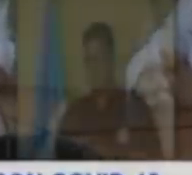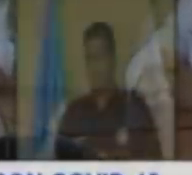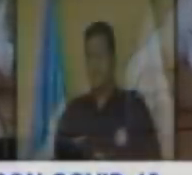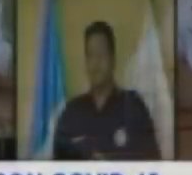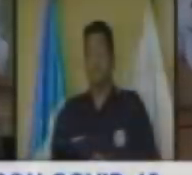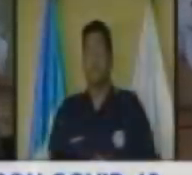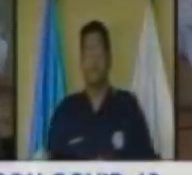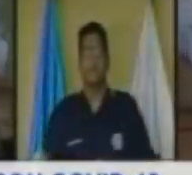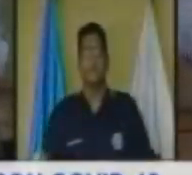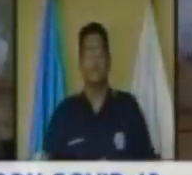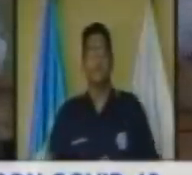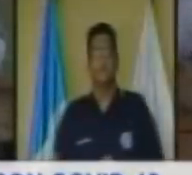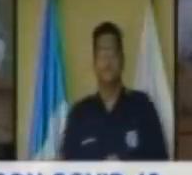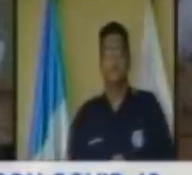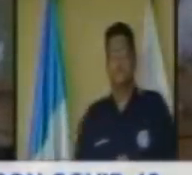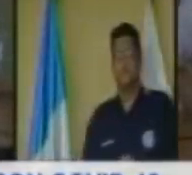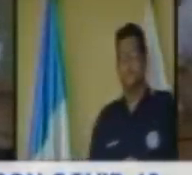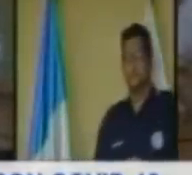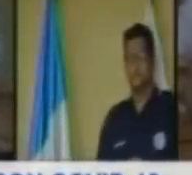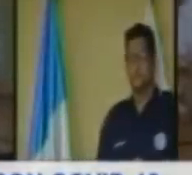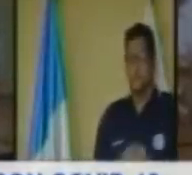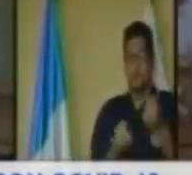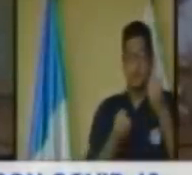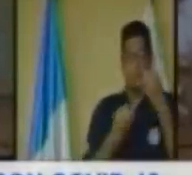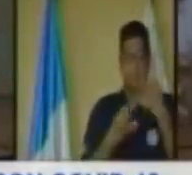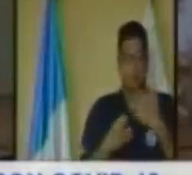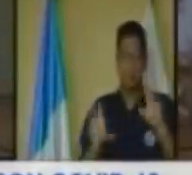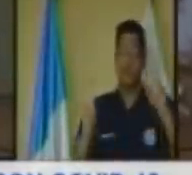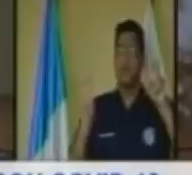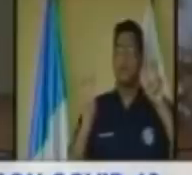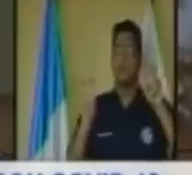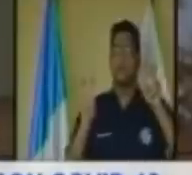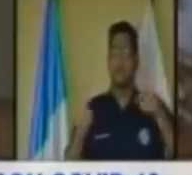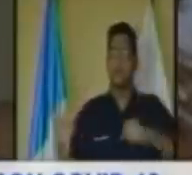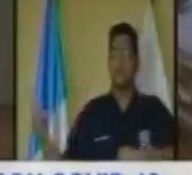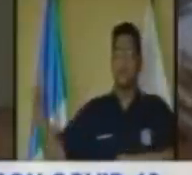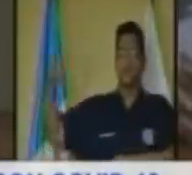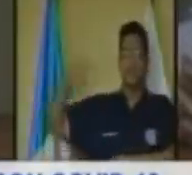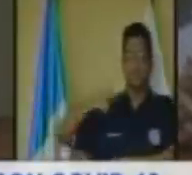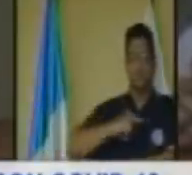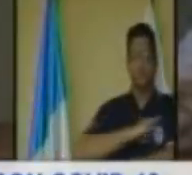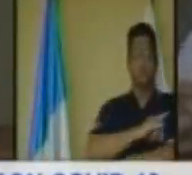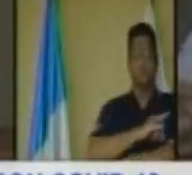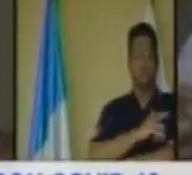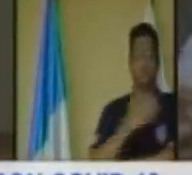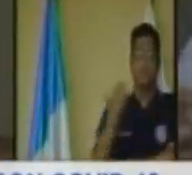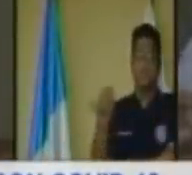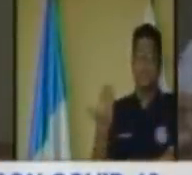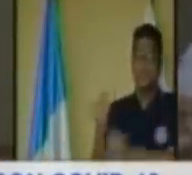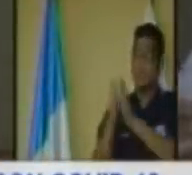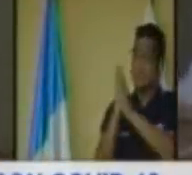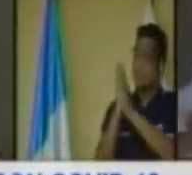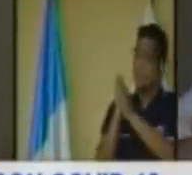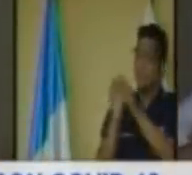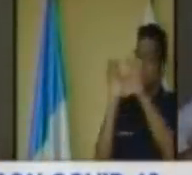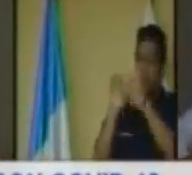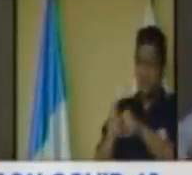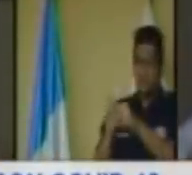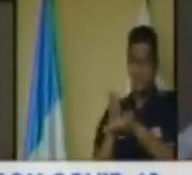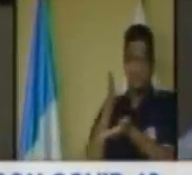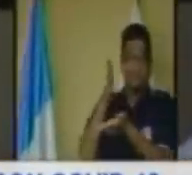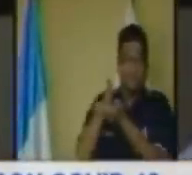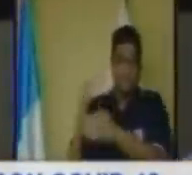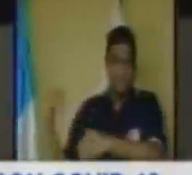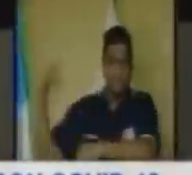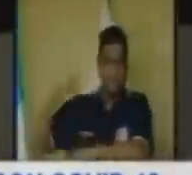Buena tarde a cada uno de ustedes. Les comento que en el tema de aeroportuario solicitamos paciencia y colaboración de todos los pasajeros, debido a que hemos